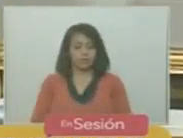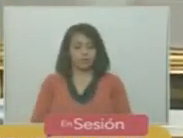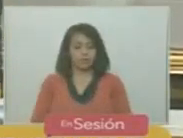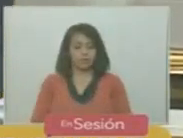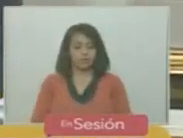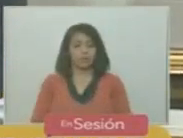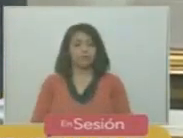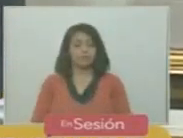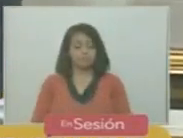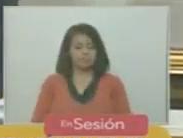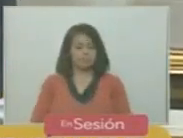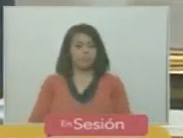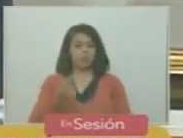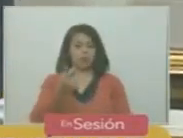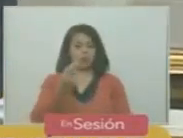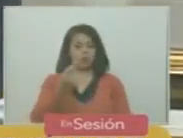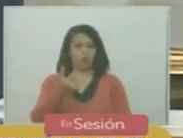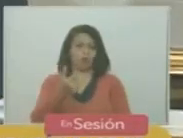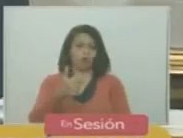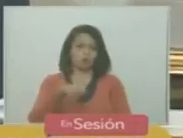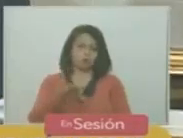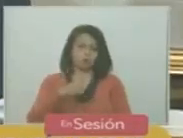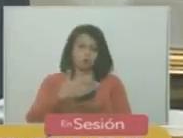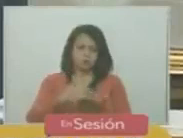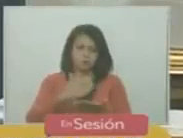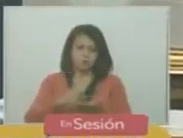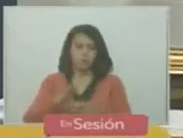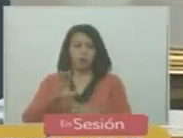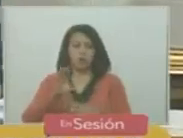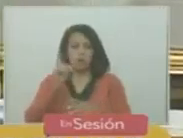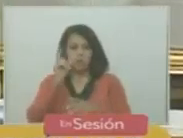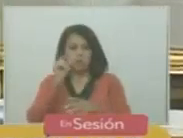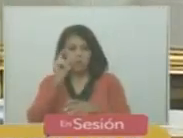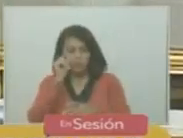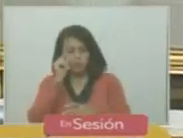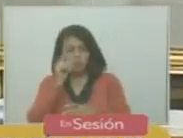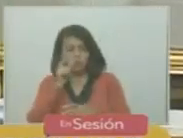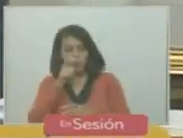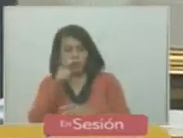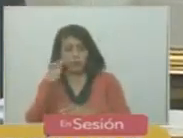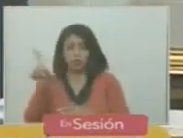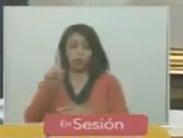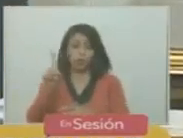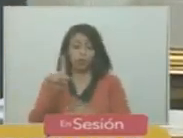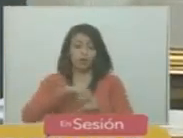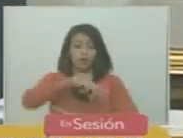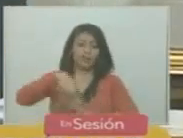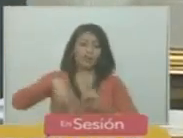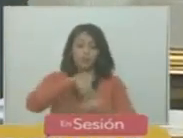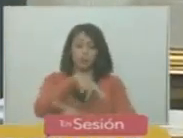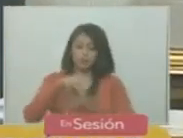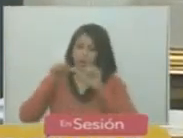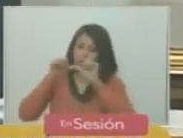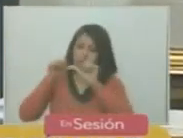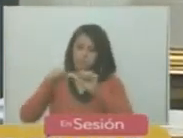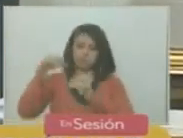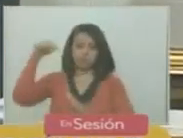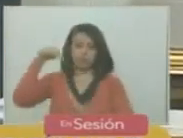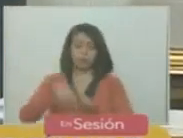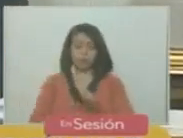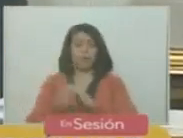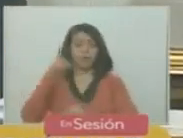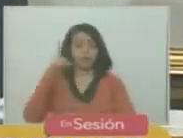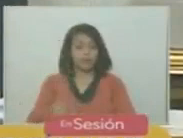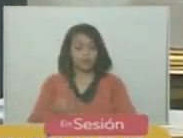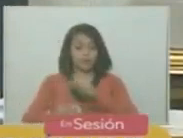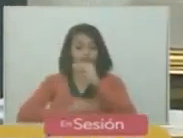un paño de agua tibia para que el pueblo siga adormecido. Esto es una revolución profunda que debe